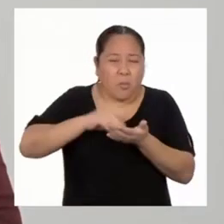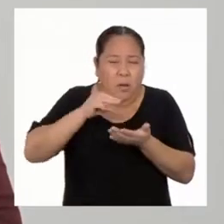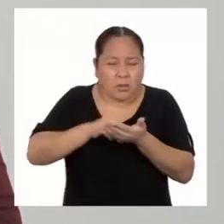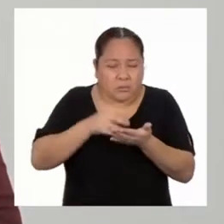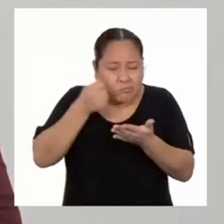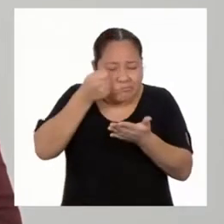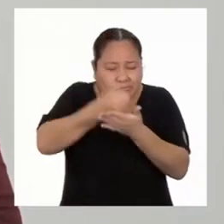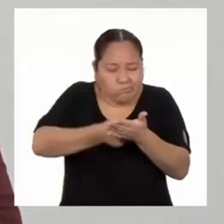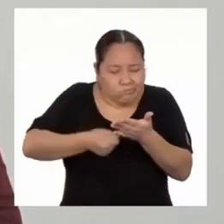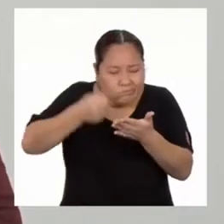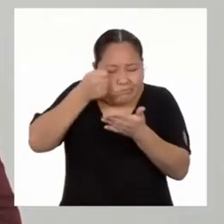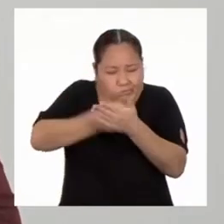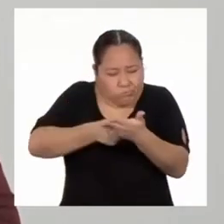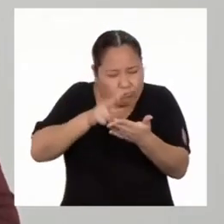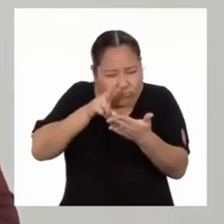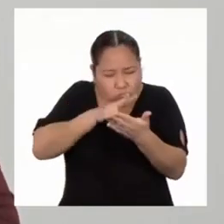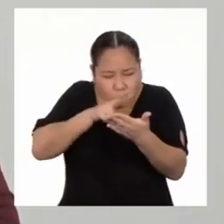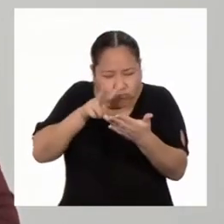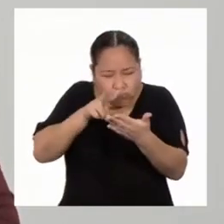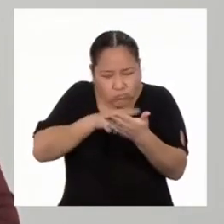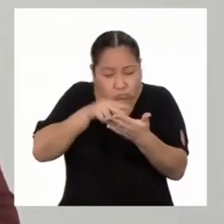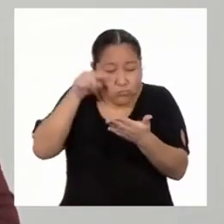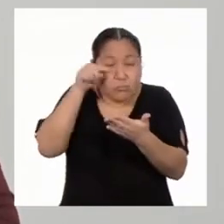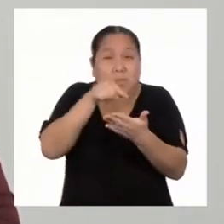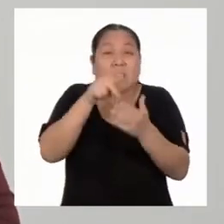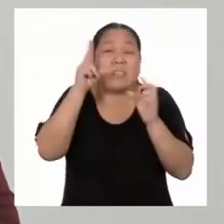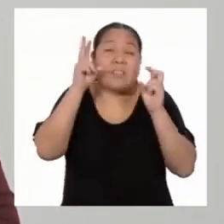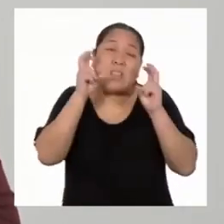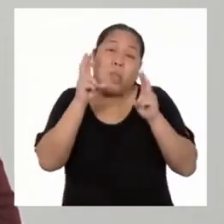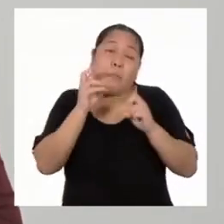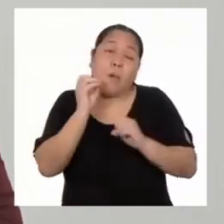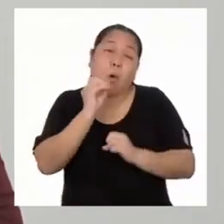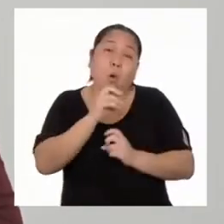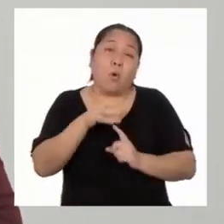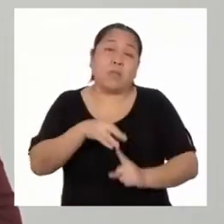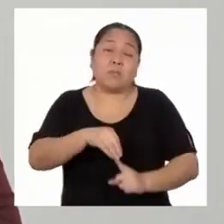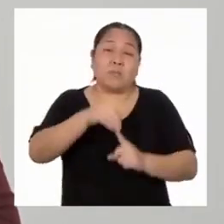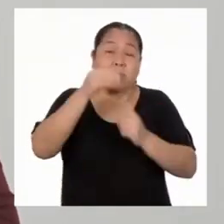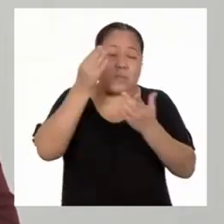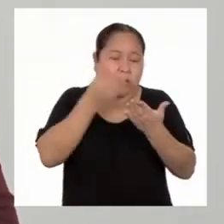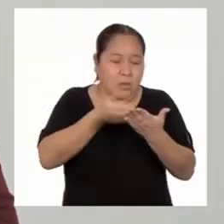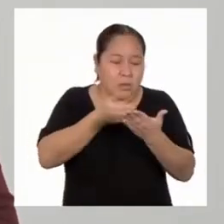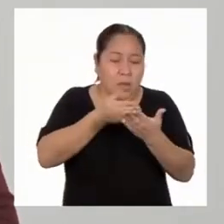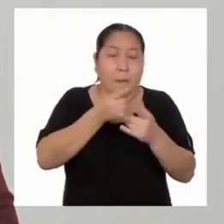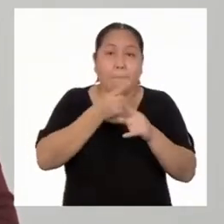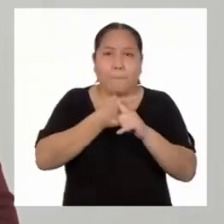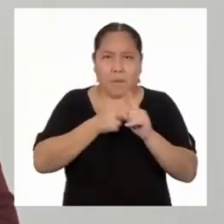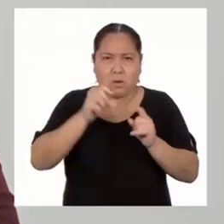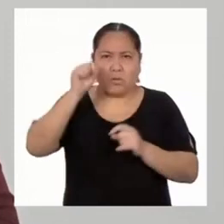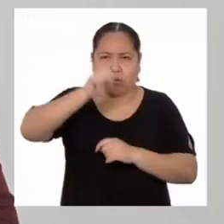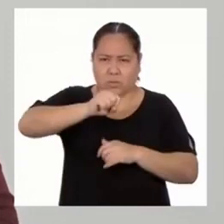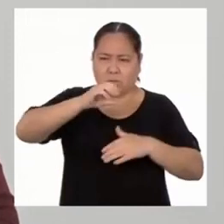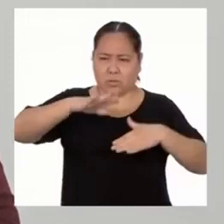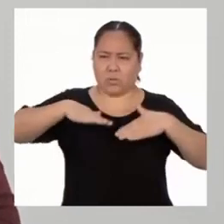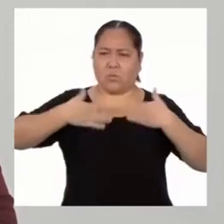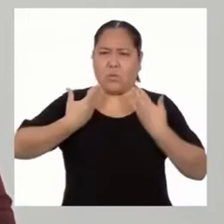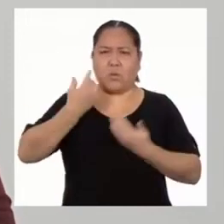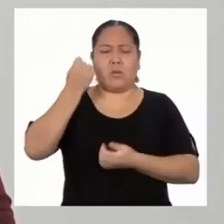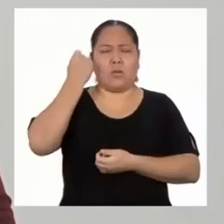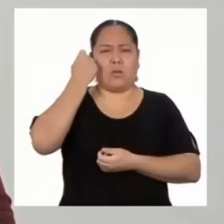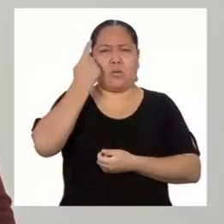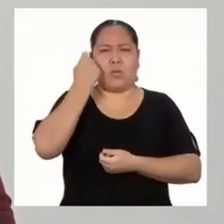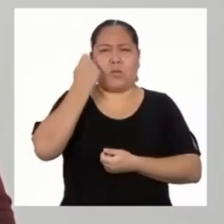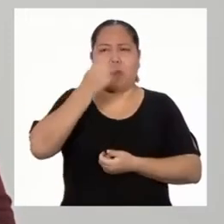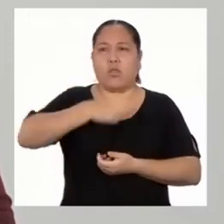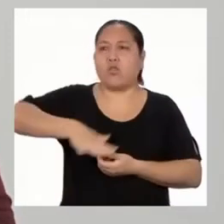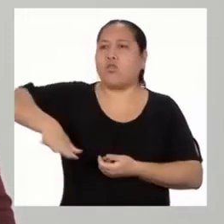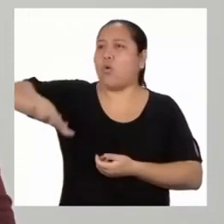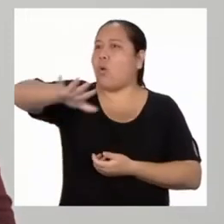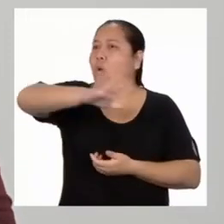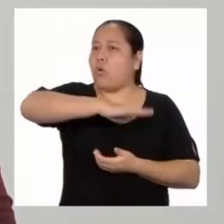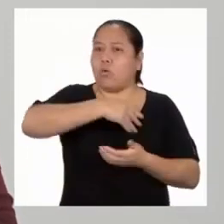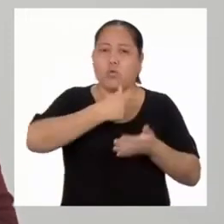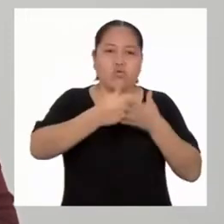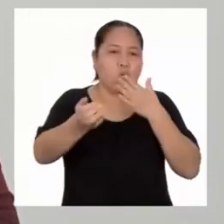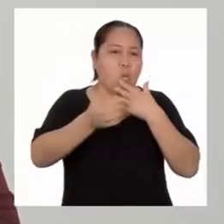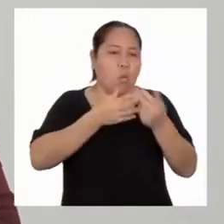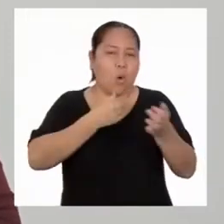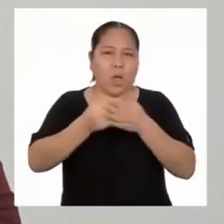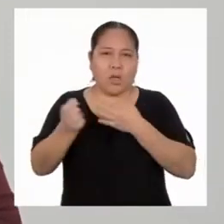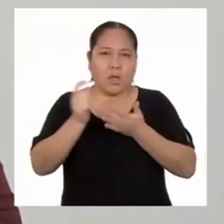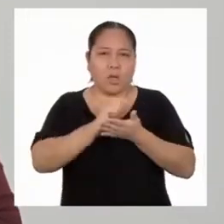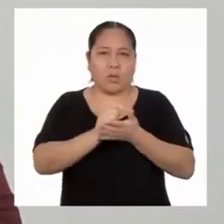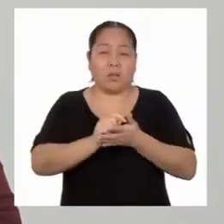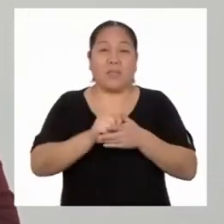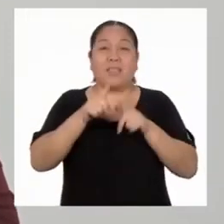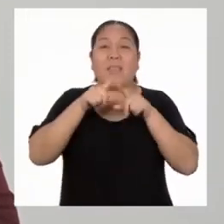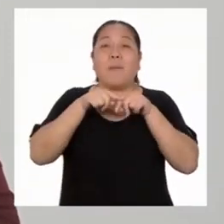la temática o por su especialidad. Sin embargo, estamos en capacidad de entender todos los textos.